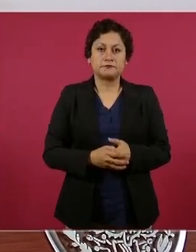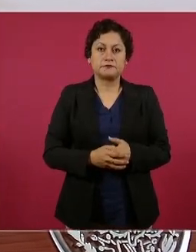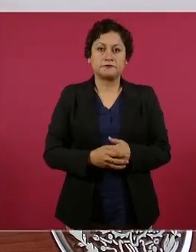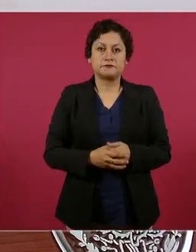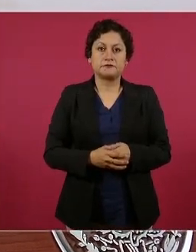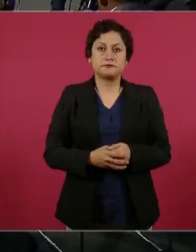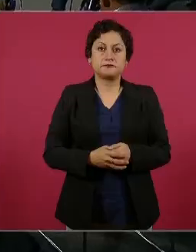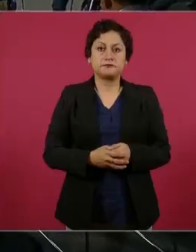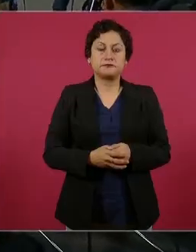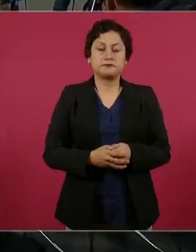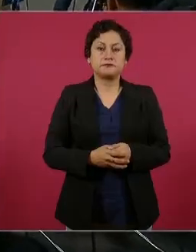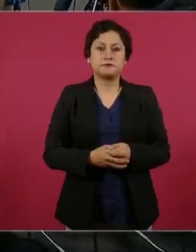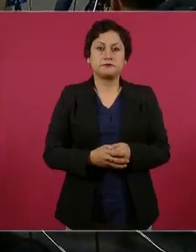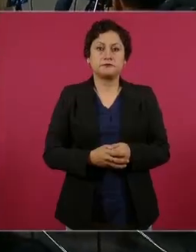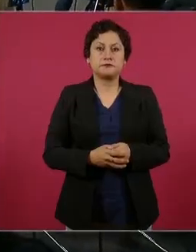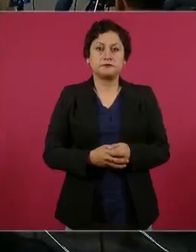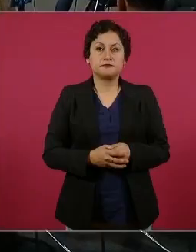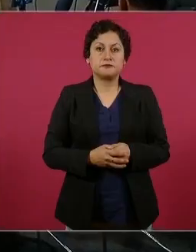hemos